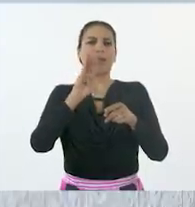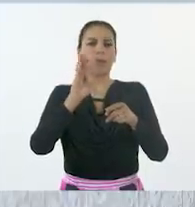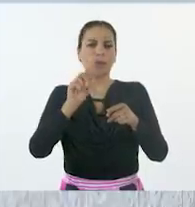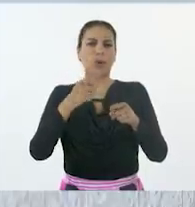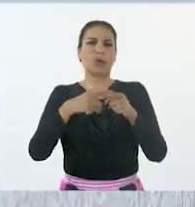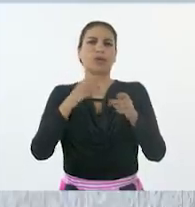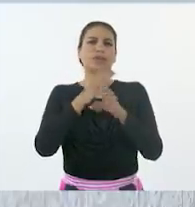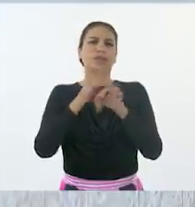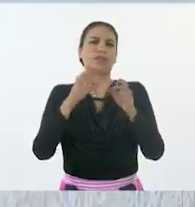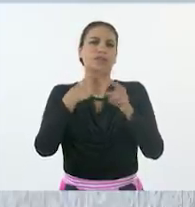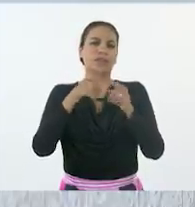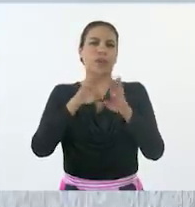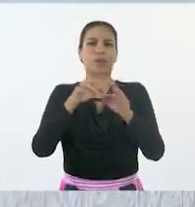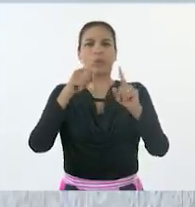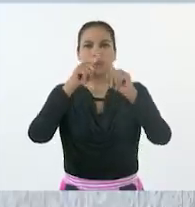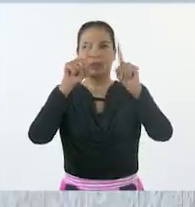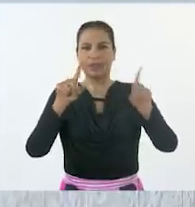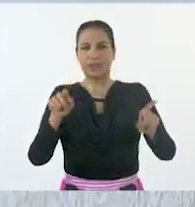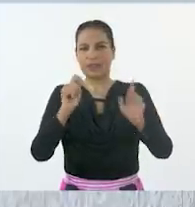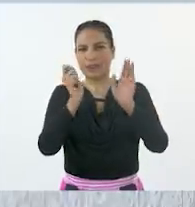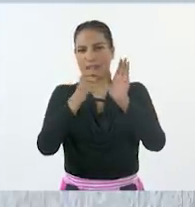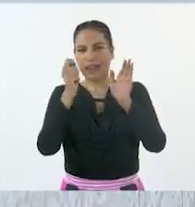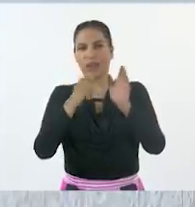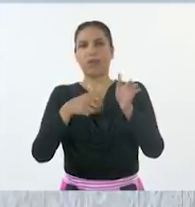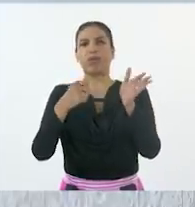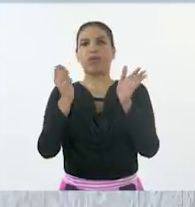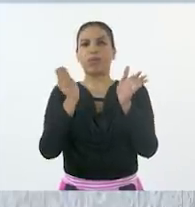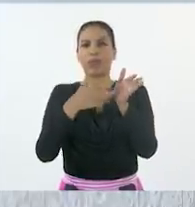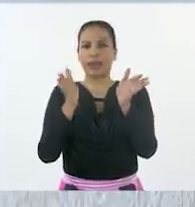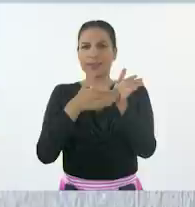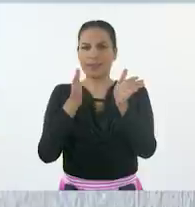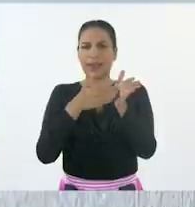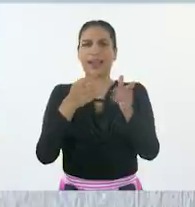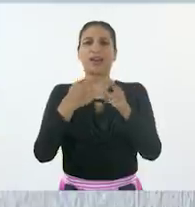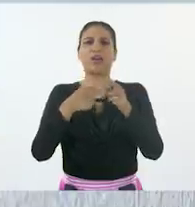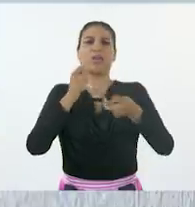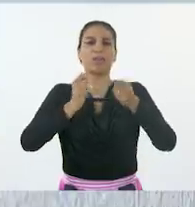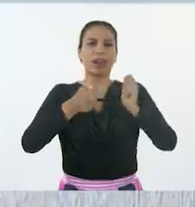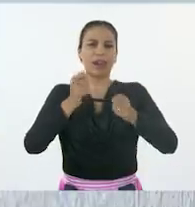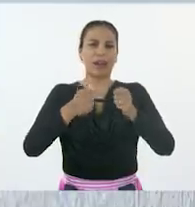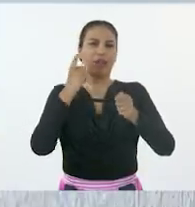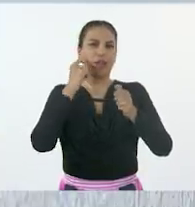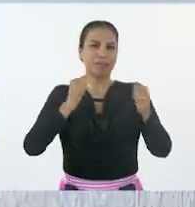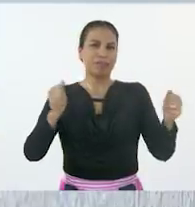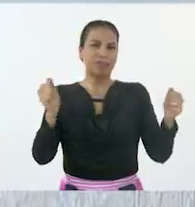los accesorios como el triángulo, el pandero, las maracas y los platillos.